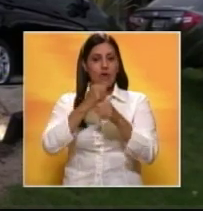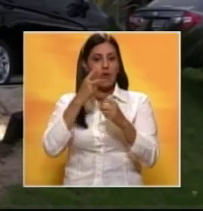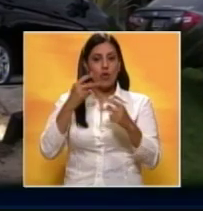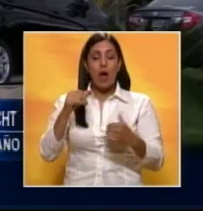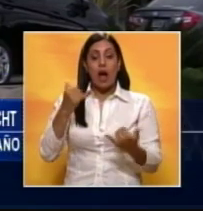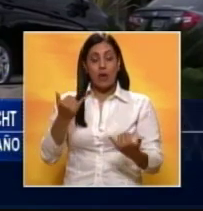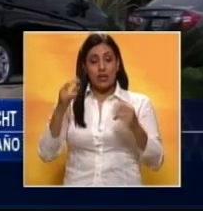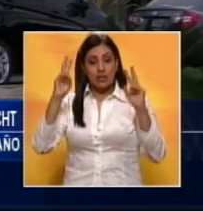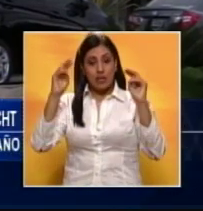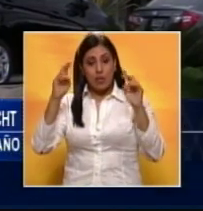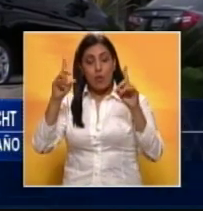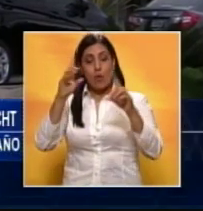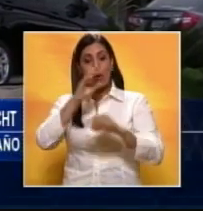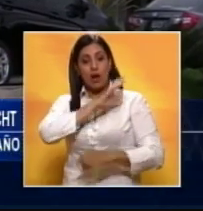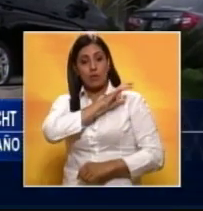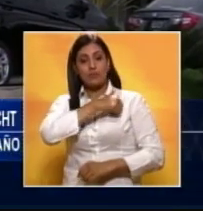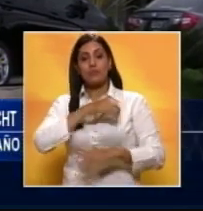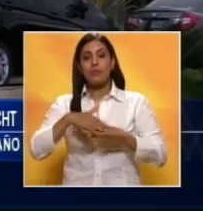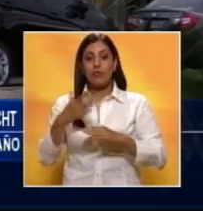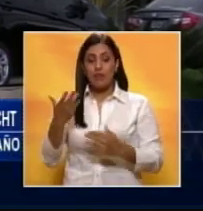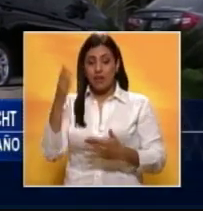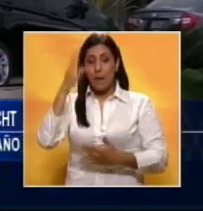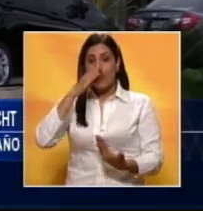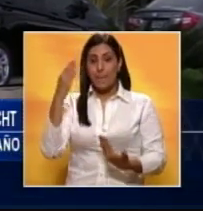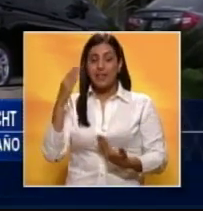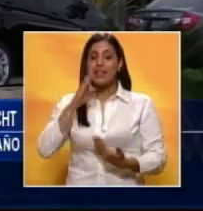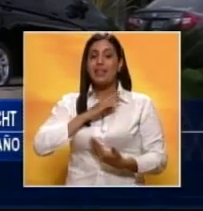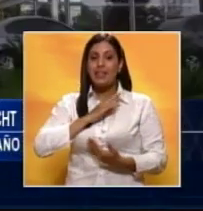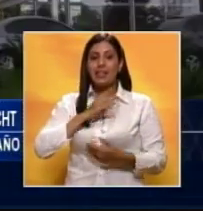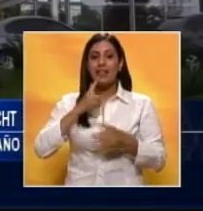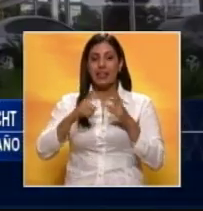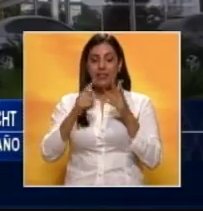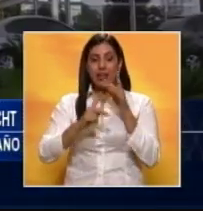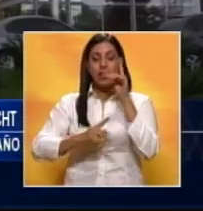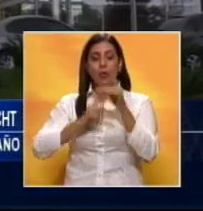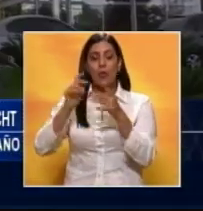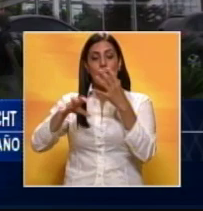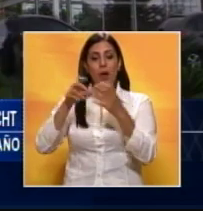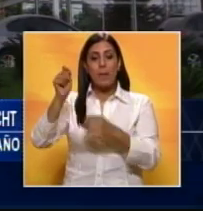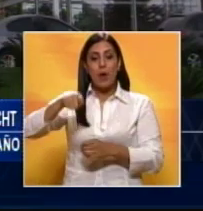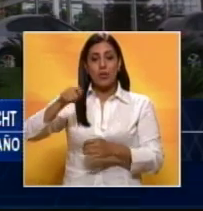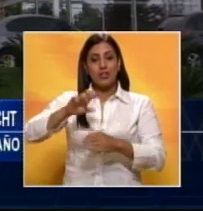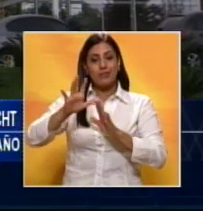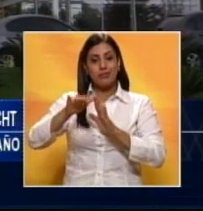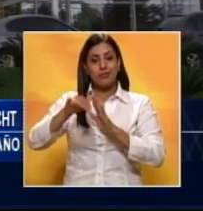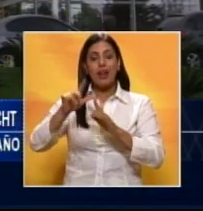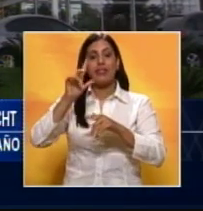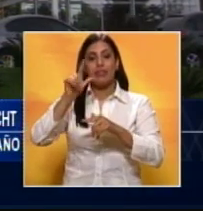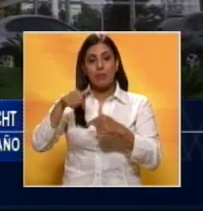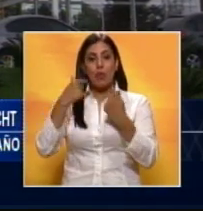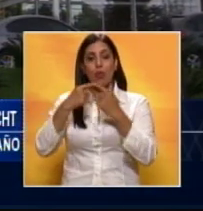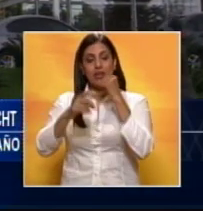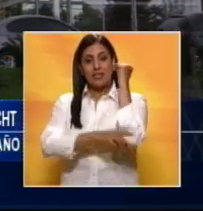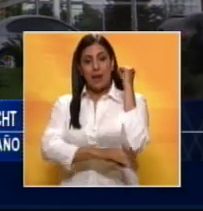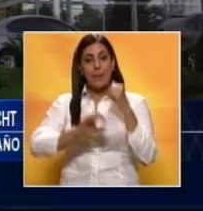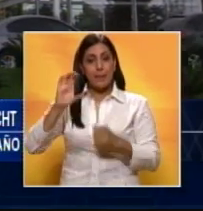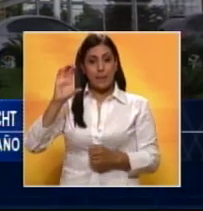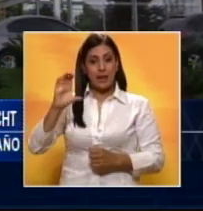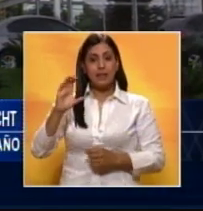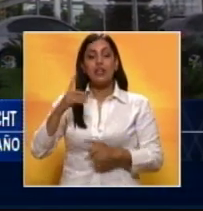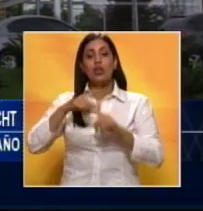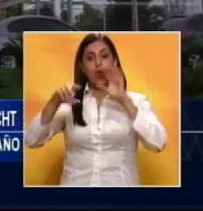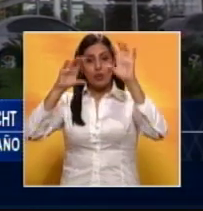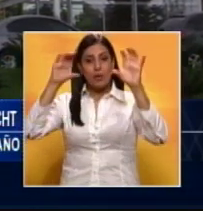las autoridades, la decisión se debe a que la empresa brasileña cuenta con varios procesos judiciales y administrativos en ese país y en